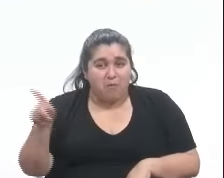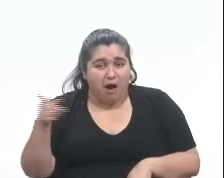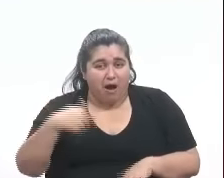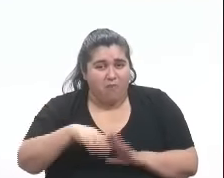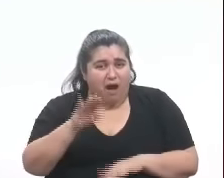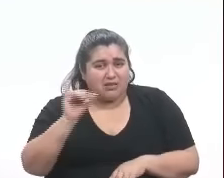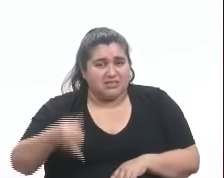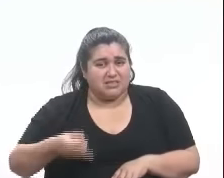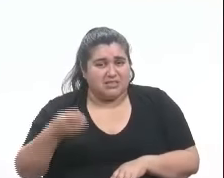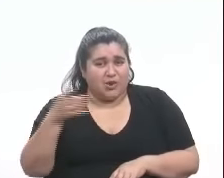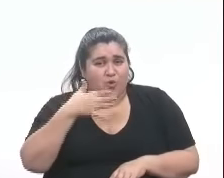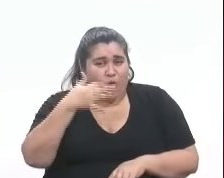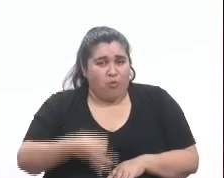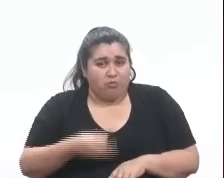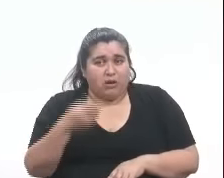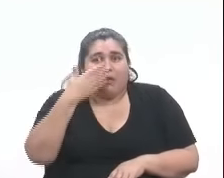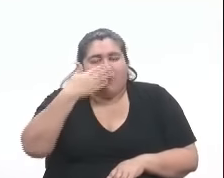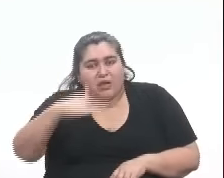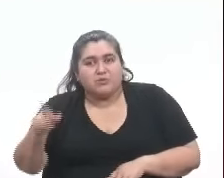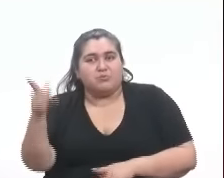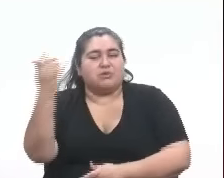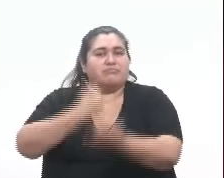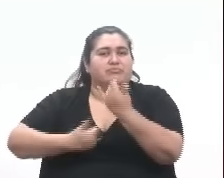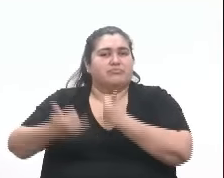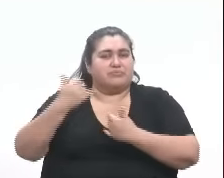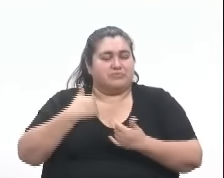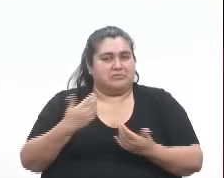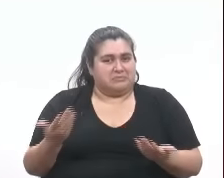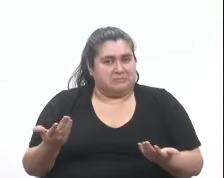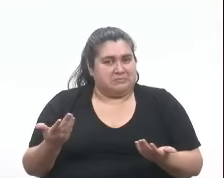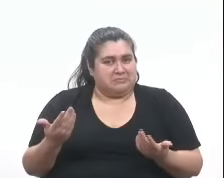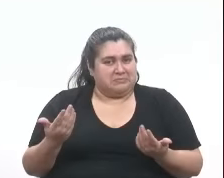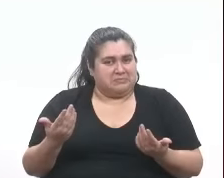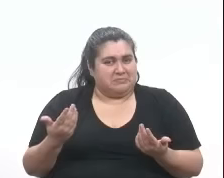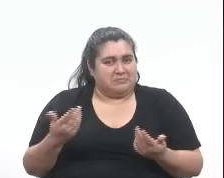cumplir lo que pide. Eso lo estamos enterando de ustedes.